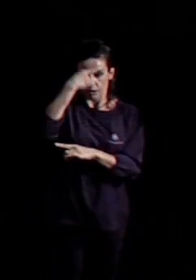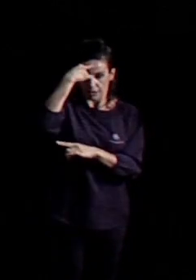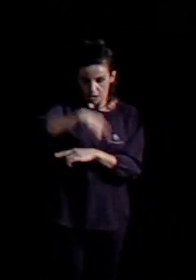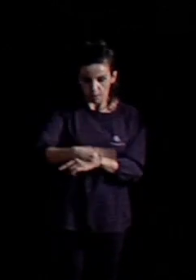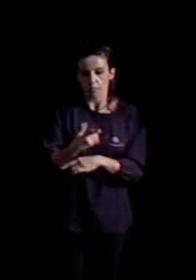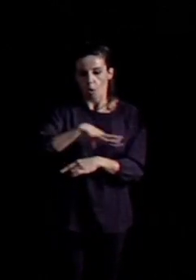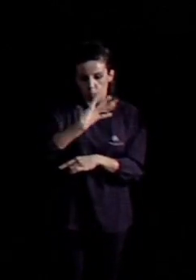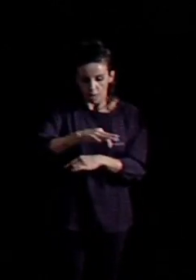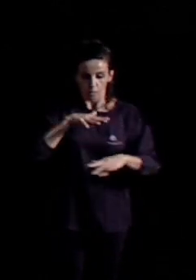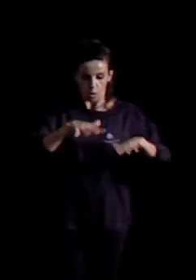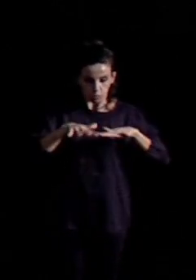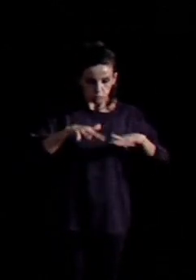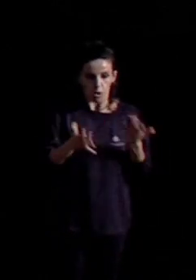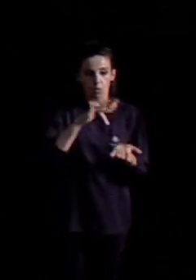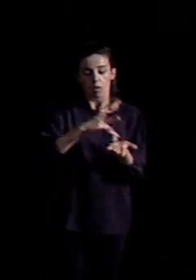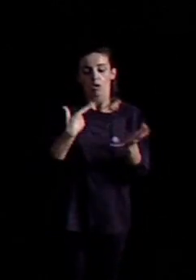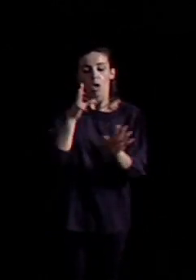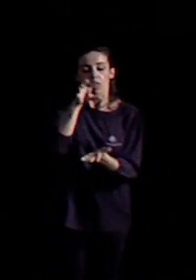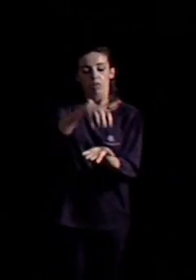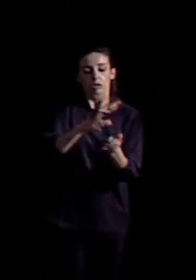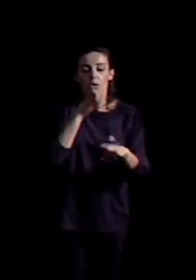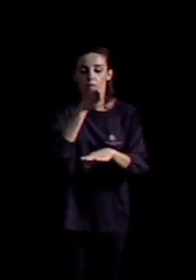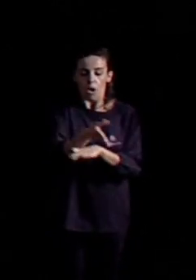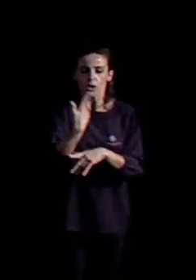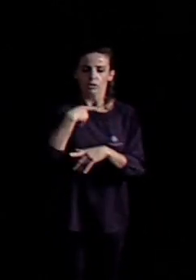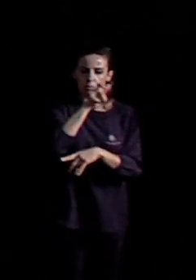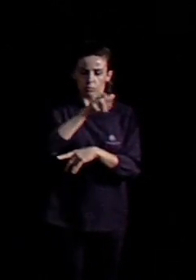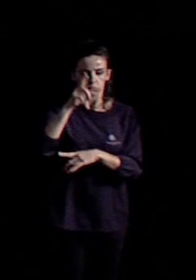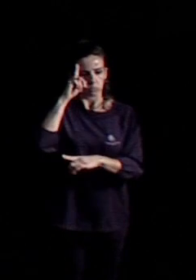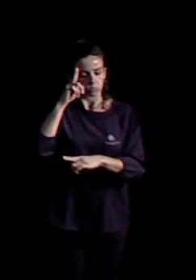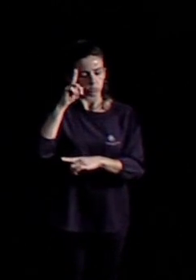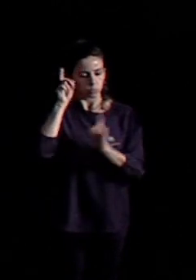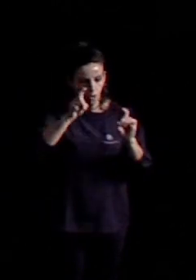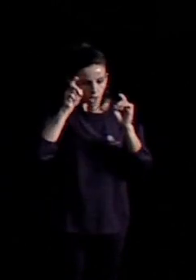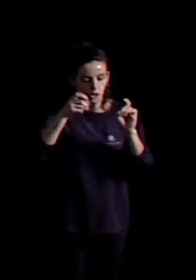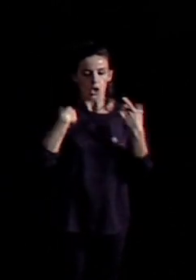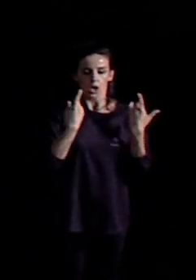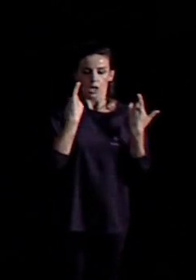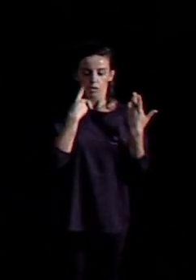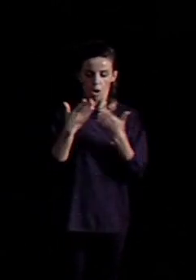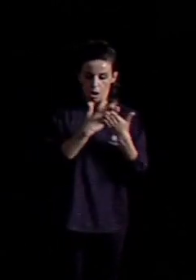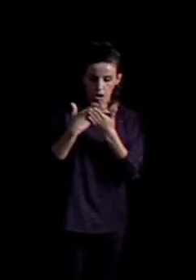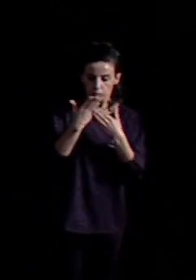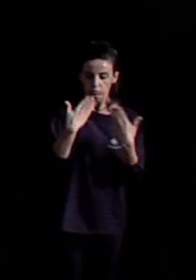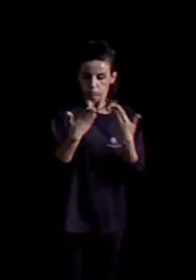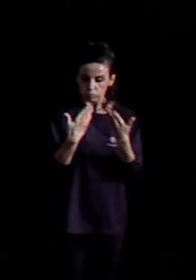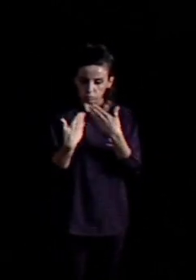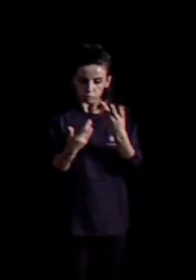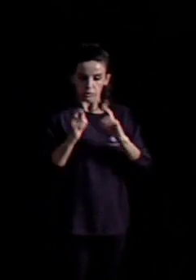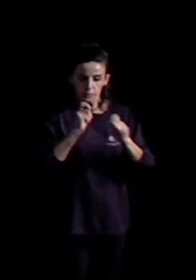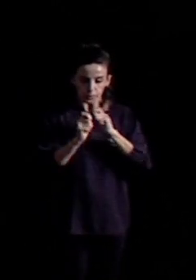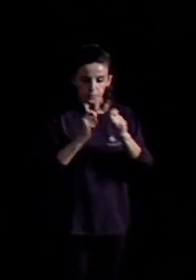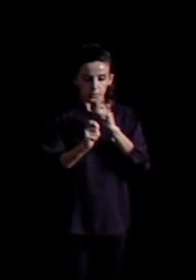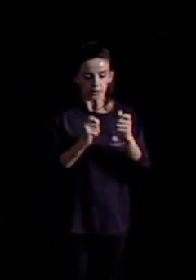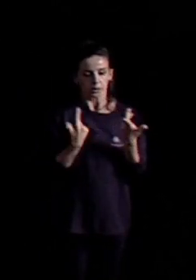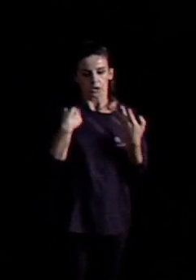Entonces, cuando yo voy a los centros y me entrevisto pues con los profesores y con el cuadro educativo, siempre